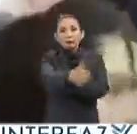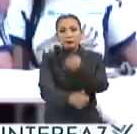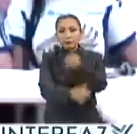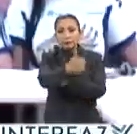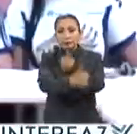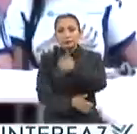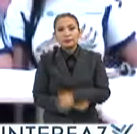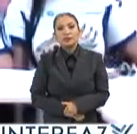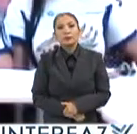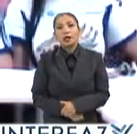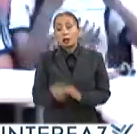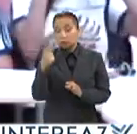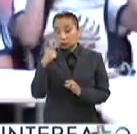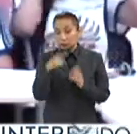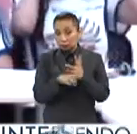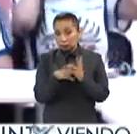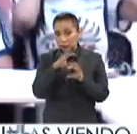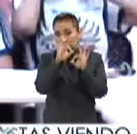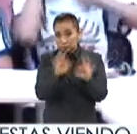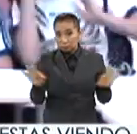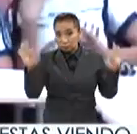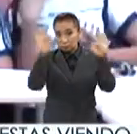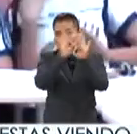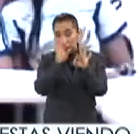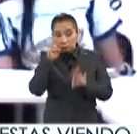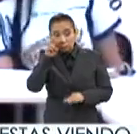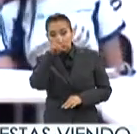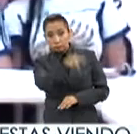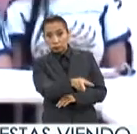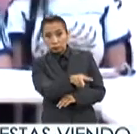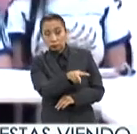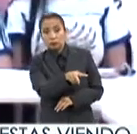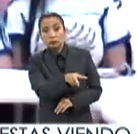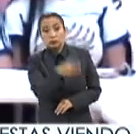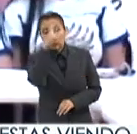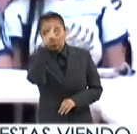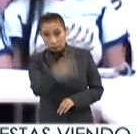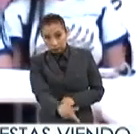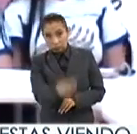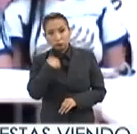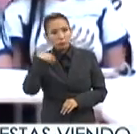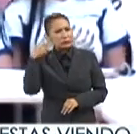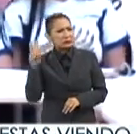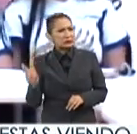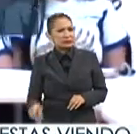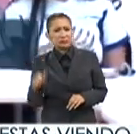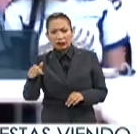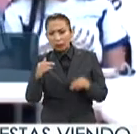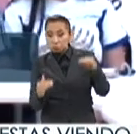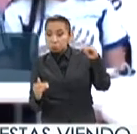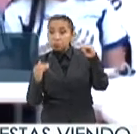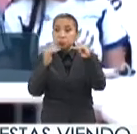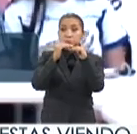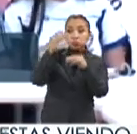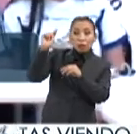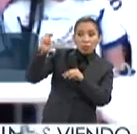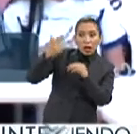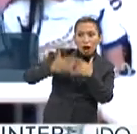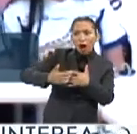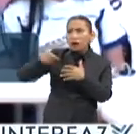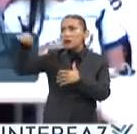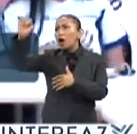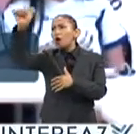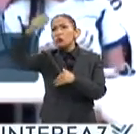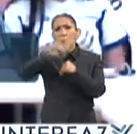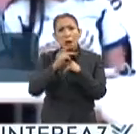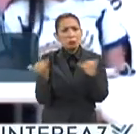competencia. También fue muy importante que nos dimos cuenta que México está realmente en nivel de tecnología, al mismo nivel